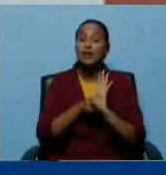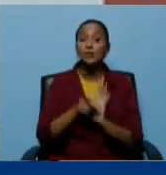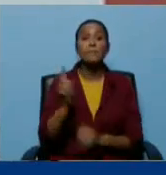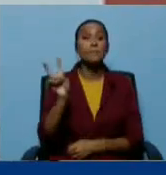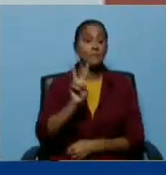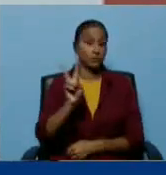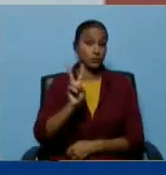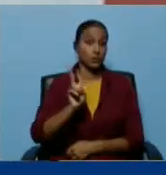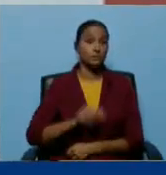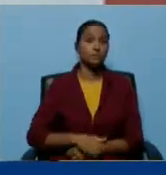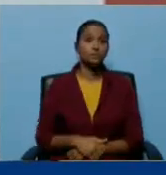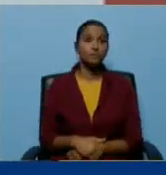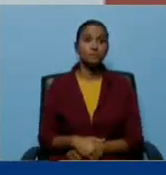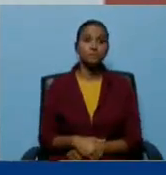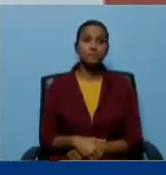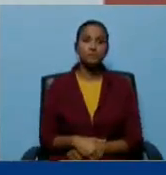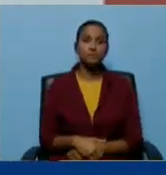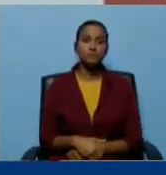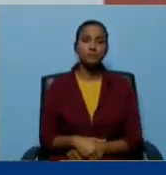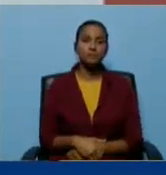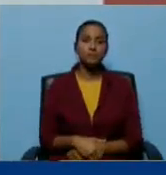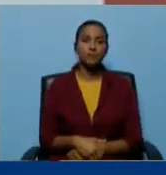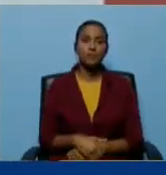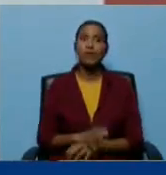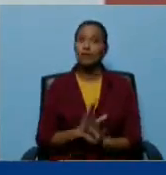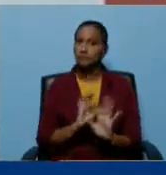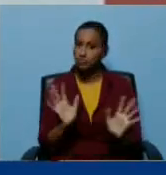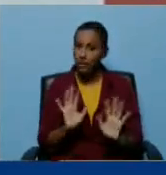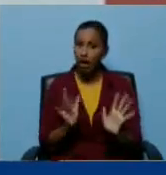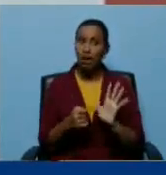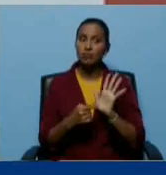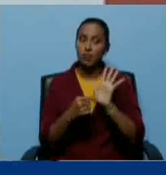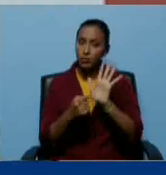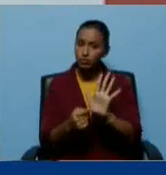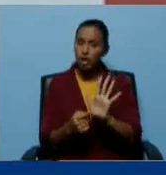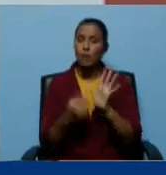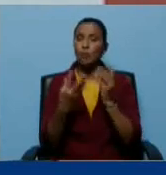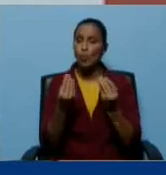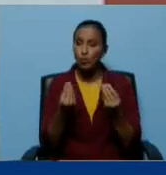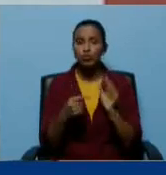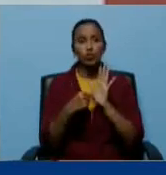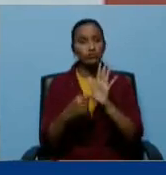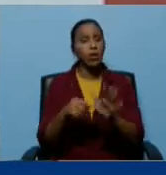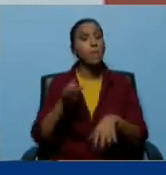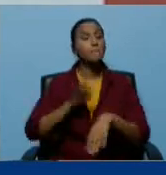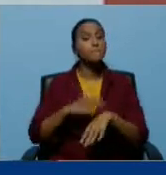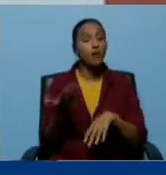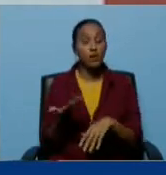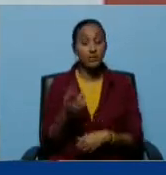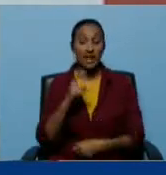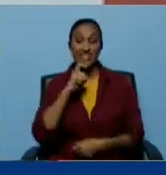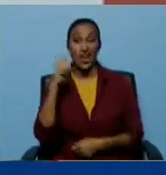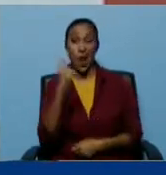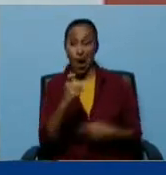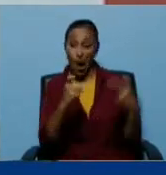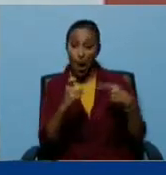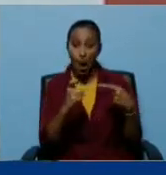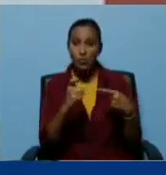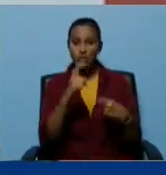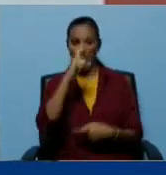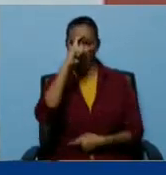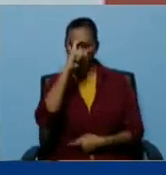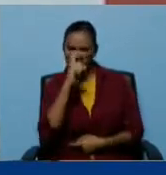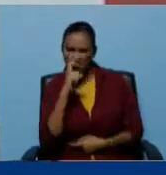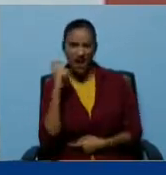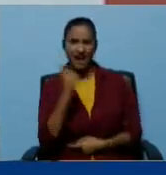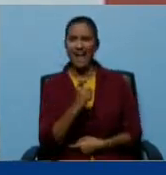pueblo. Ya se ha demostrado suficientemente que desde el odio, la venganza y el revanchismo